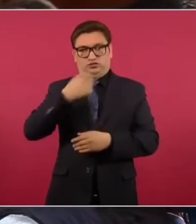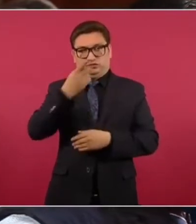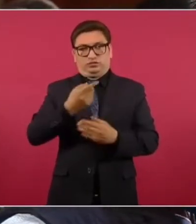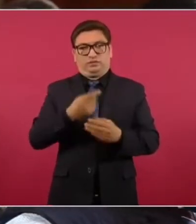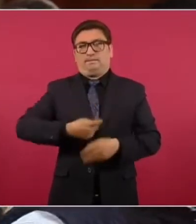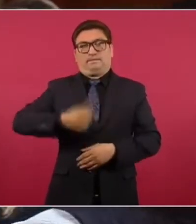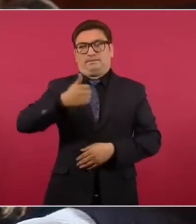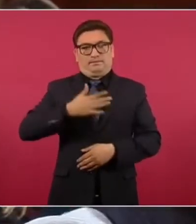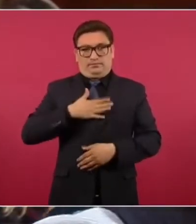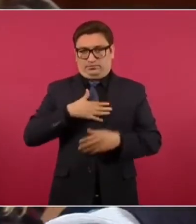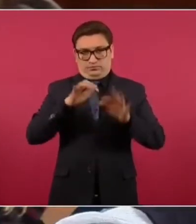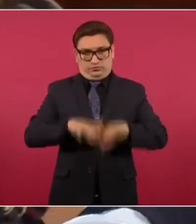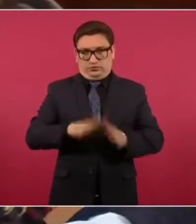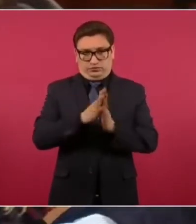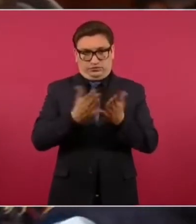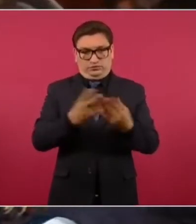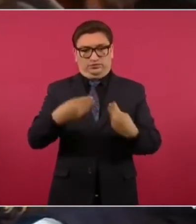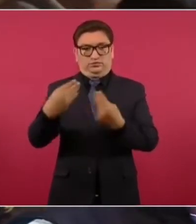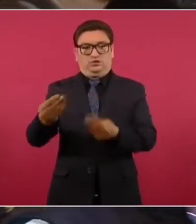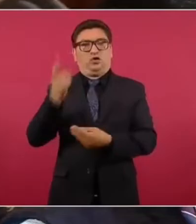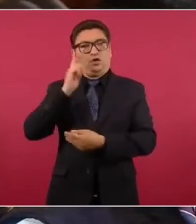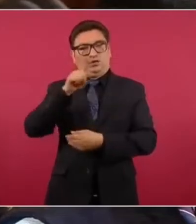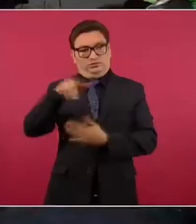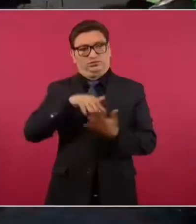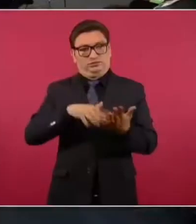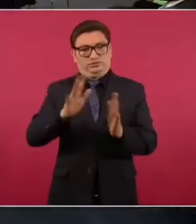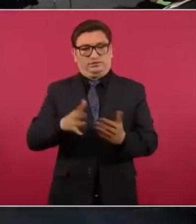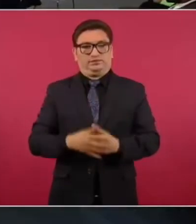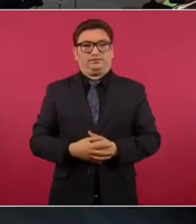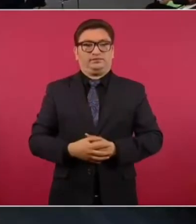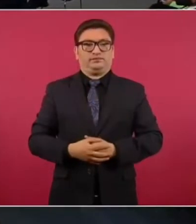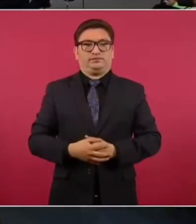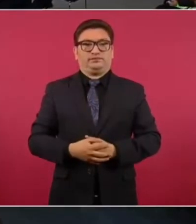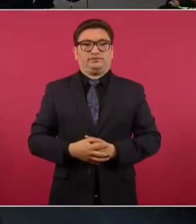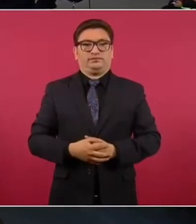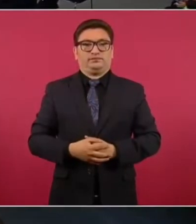libro. Espero que ya lo haya leído. Y bueno,